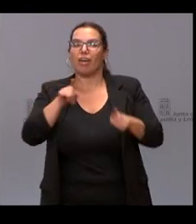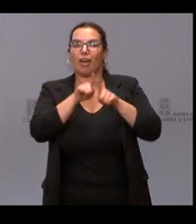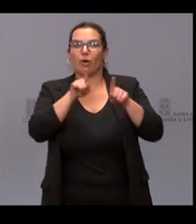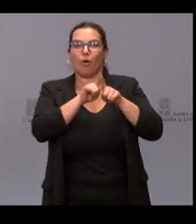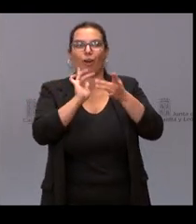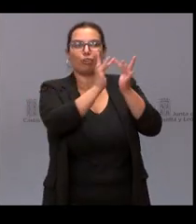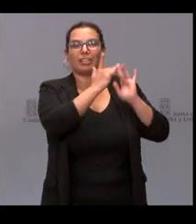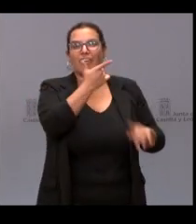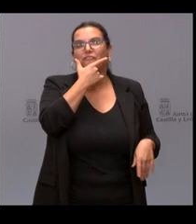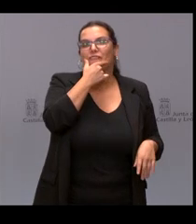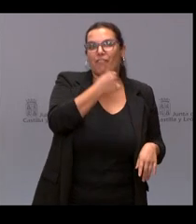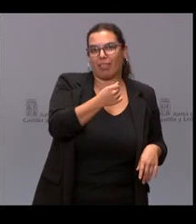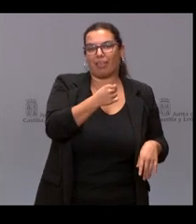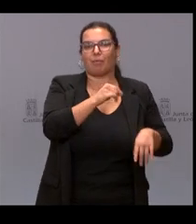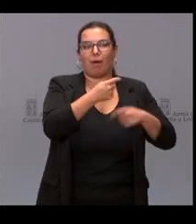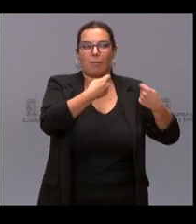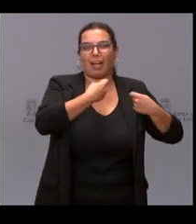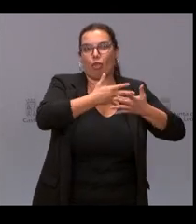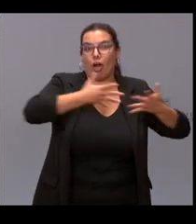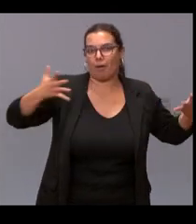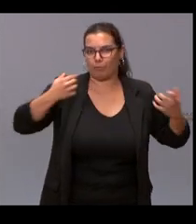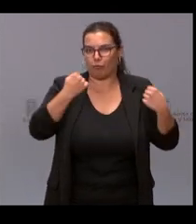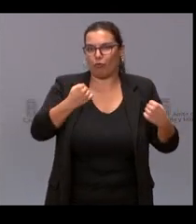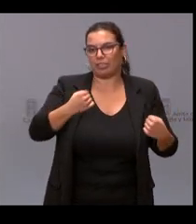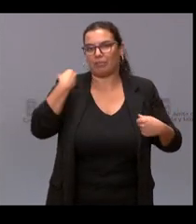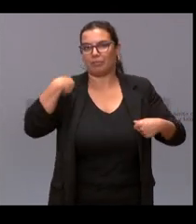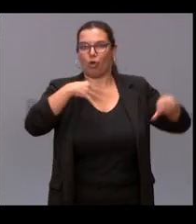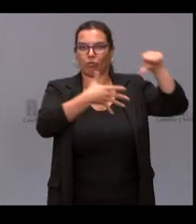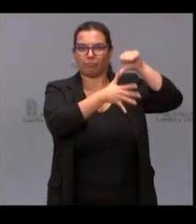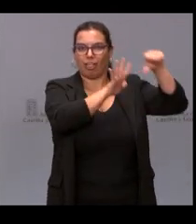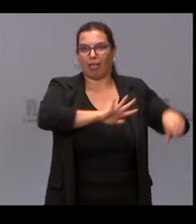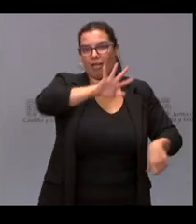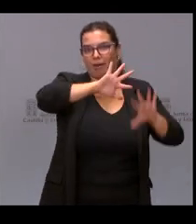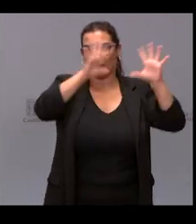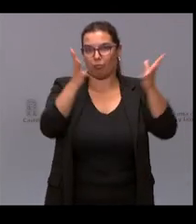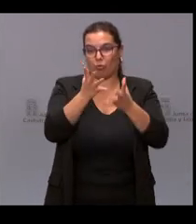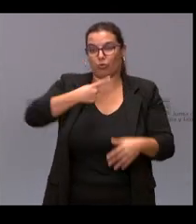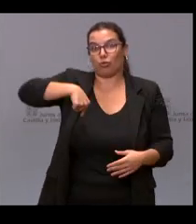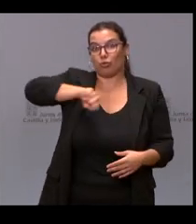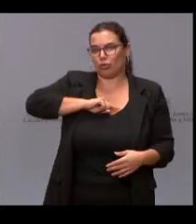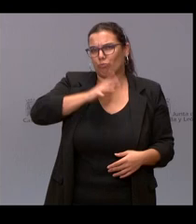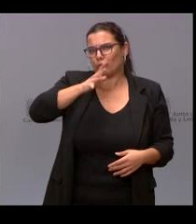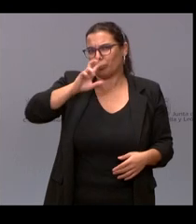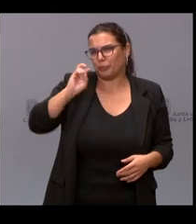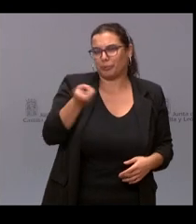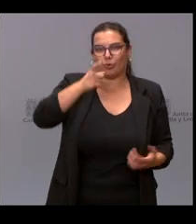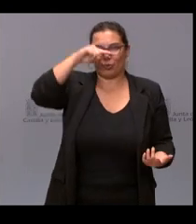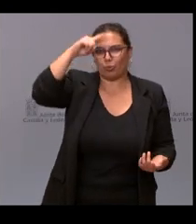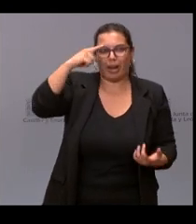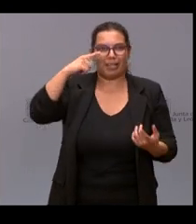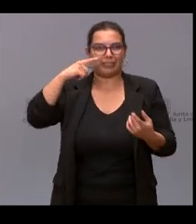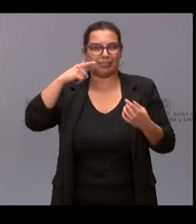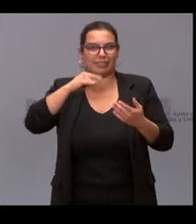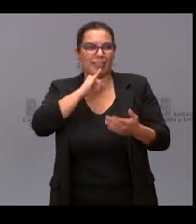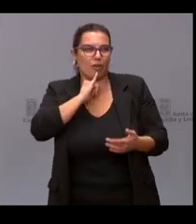amplio, potente, importante en esa zona del mundo en la que nosotros, por muchas razones culturales,